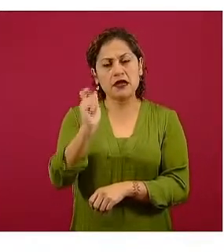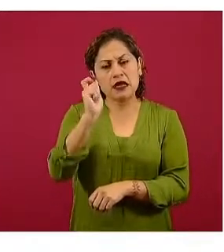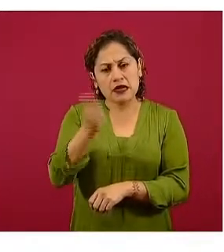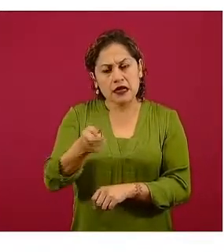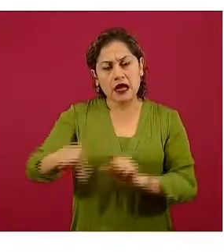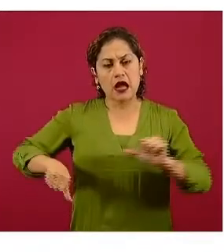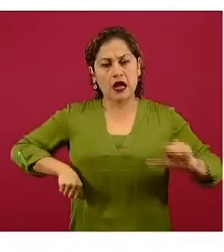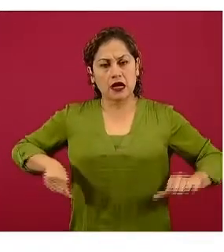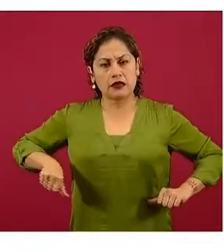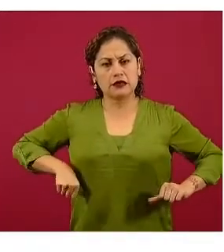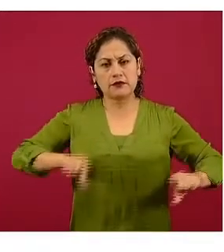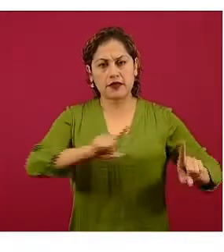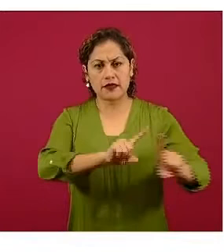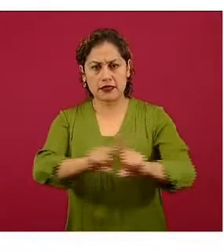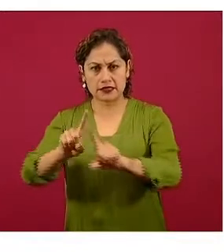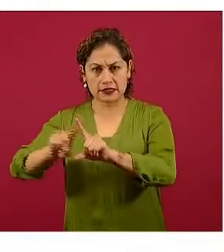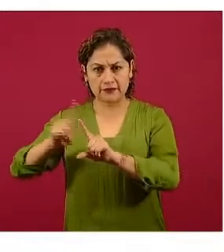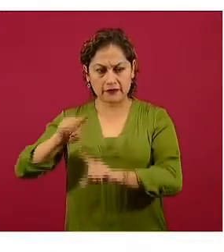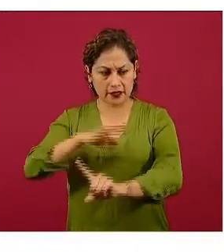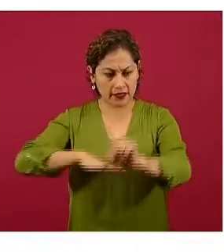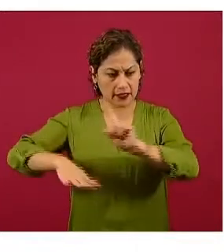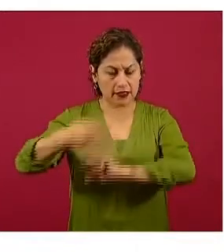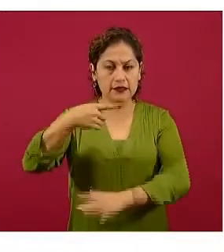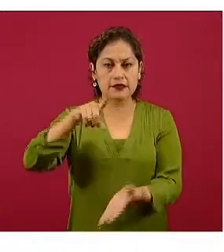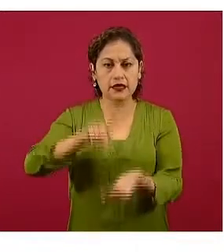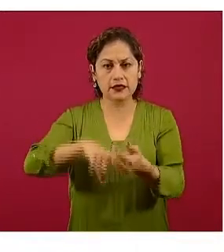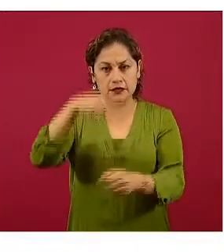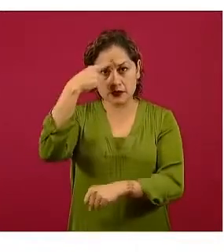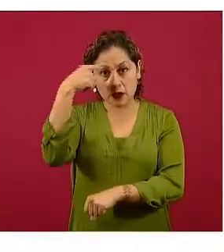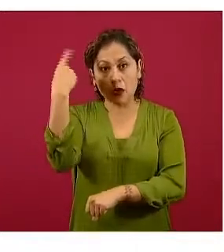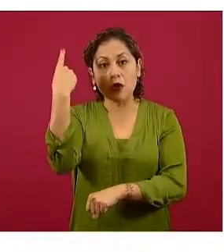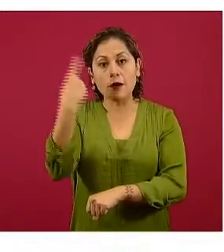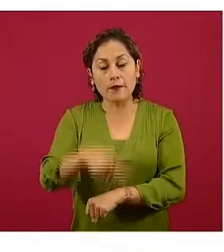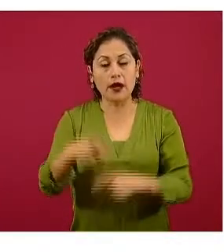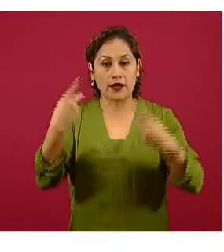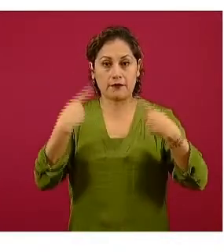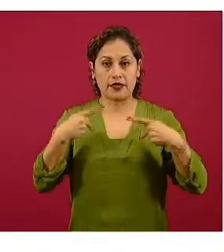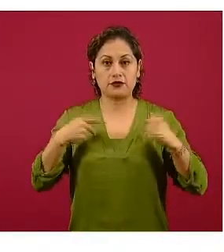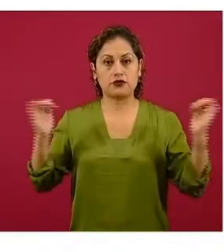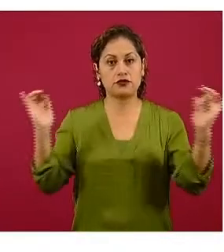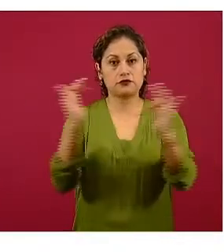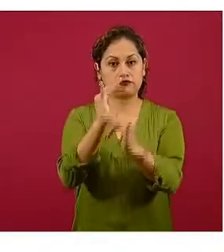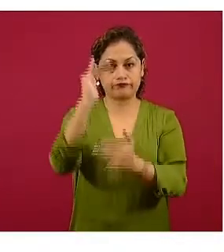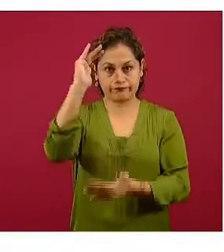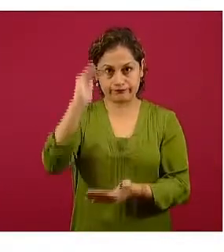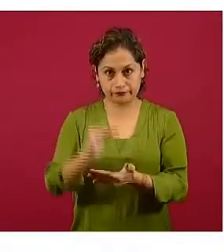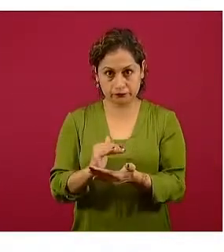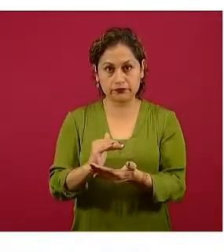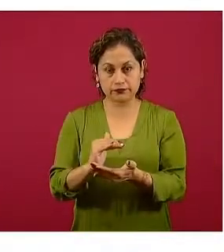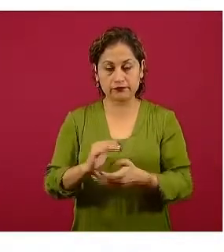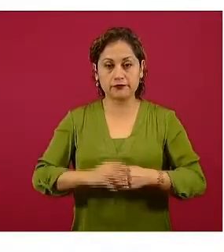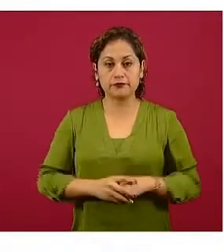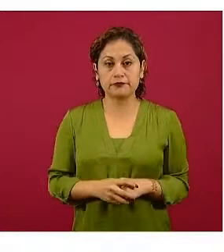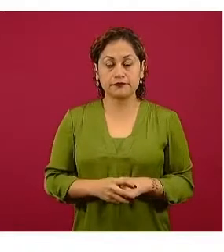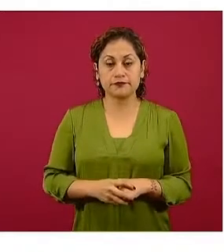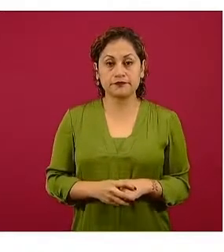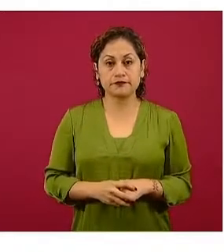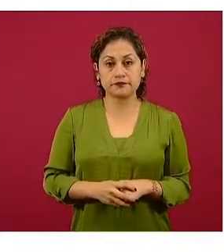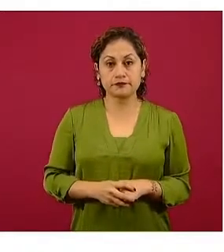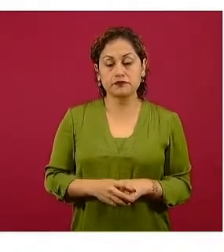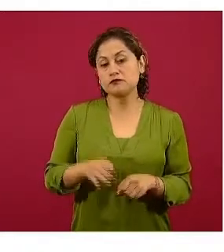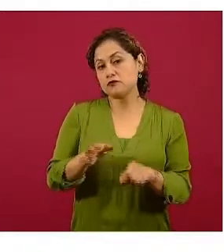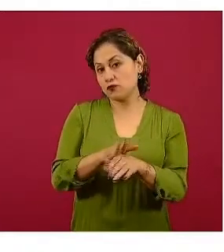van encaminadas a disminuir de manera intensiva la movilidad en sus respectivas entidades.